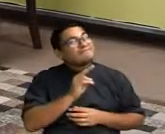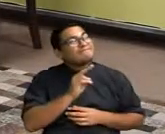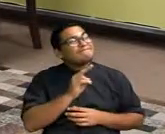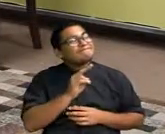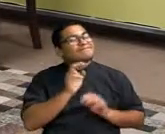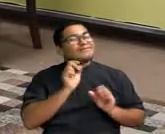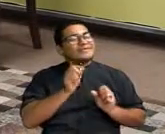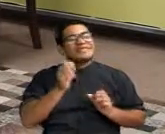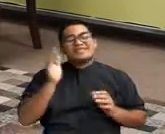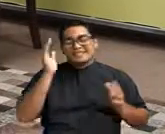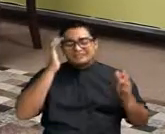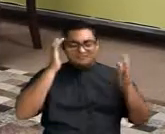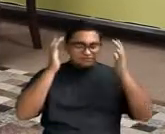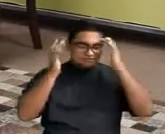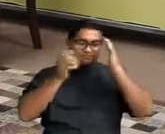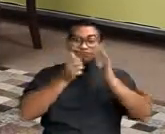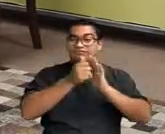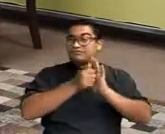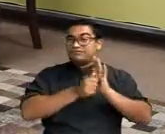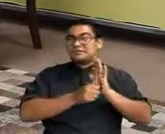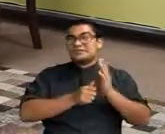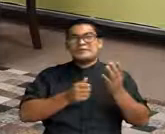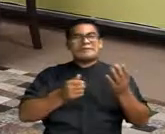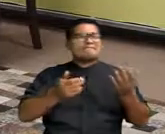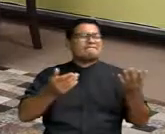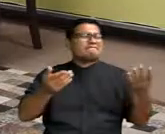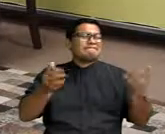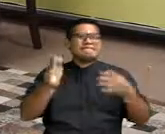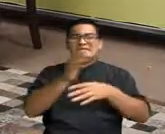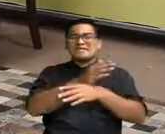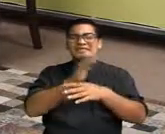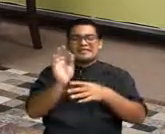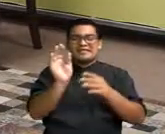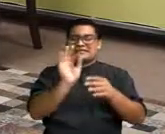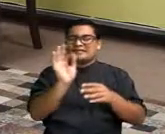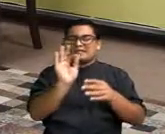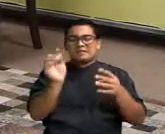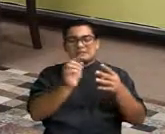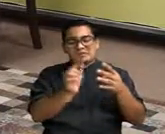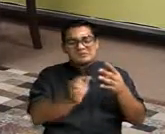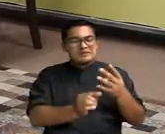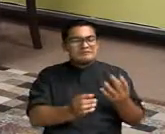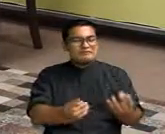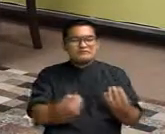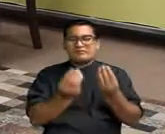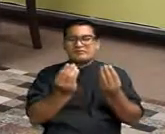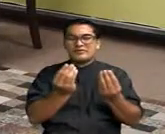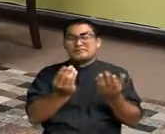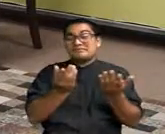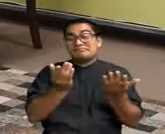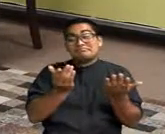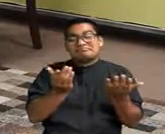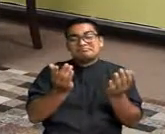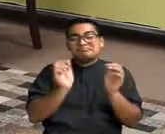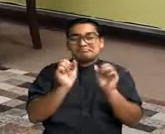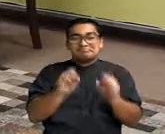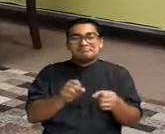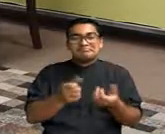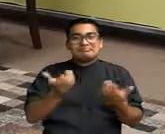las causas son muy múltiples, no es solo una, pero sí, esa puede ser una por ser un factor estresante, claro.